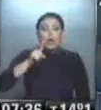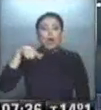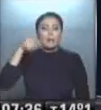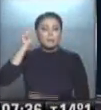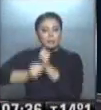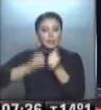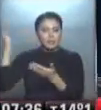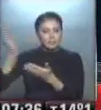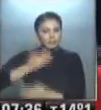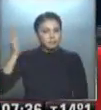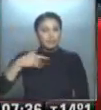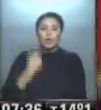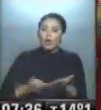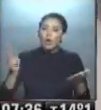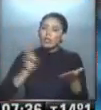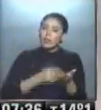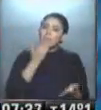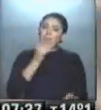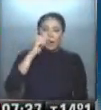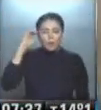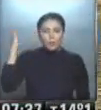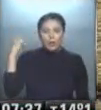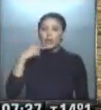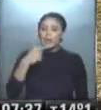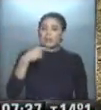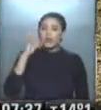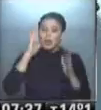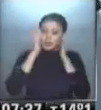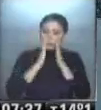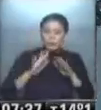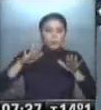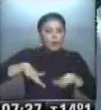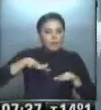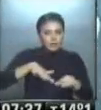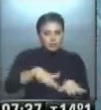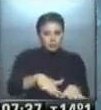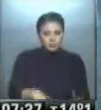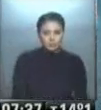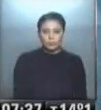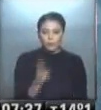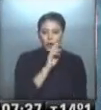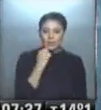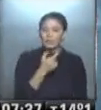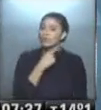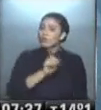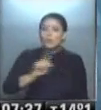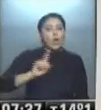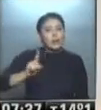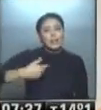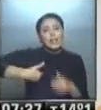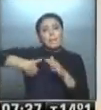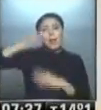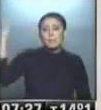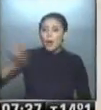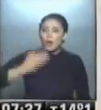papeleras retomaron su viejo reclamo y se declararon en estado de alerta y movilización. Nos oponemos a que se autoricen mayores